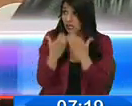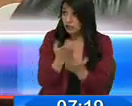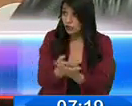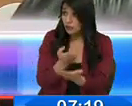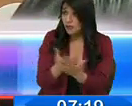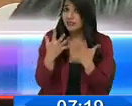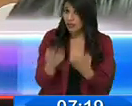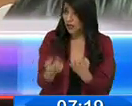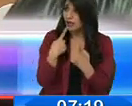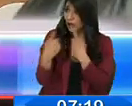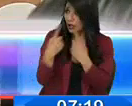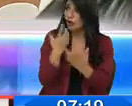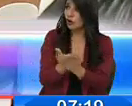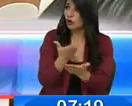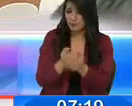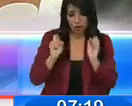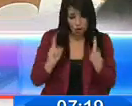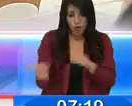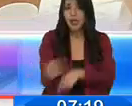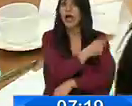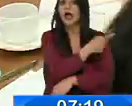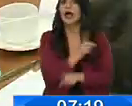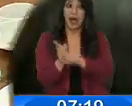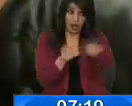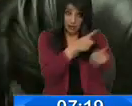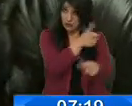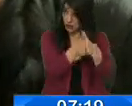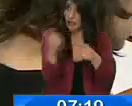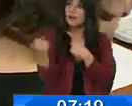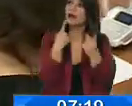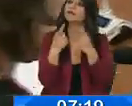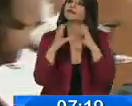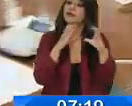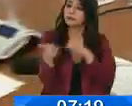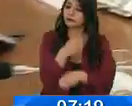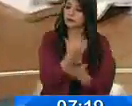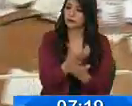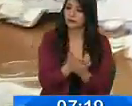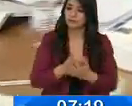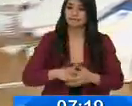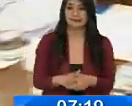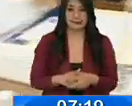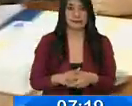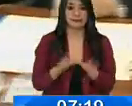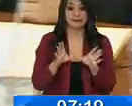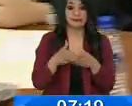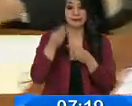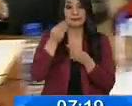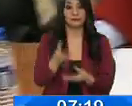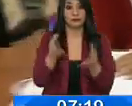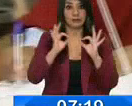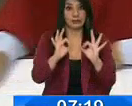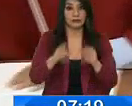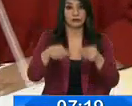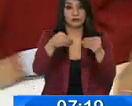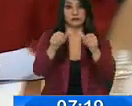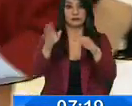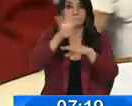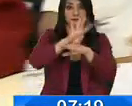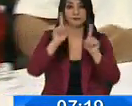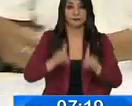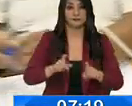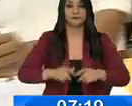Nos vamos a hablar de economía en el cuarto de aquí atrás. La comisión deberá emitir un informe y enviarla al pleno,